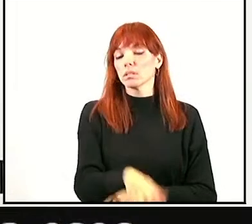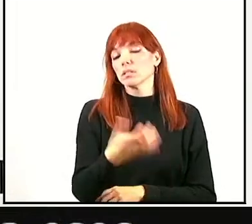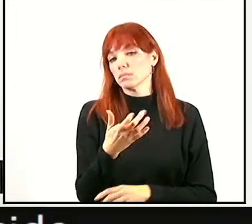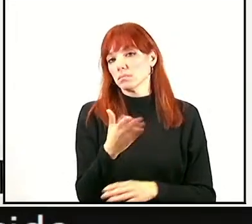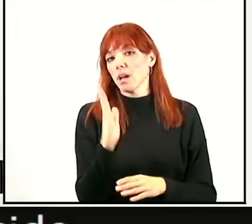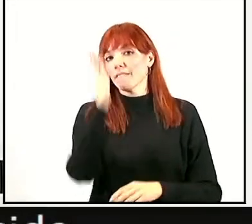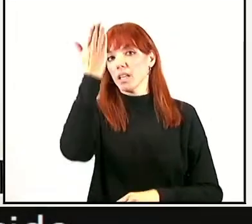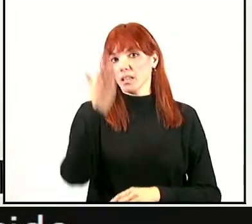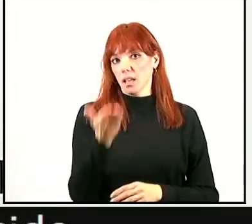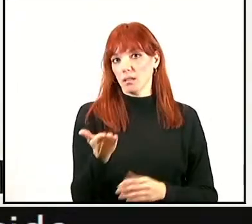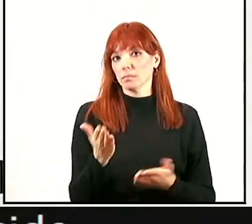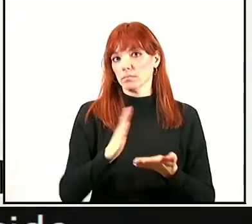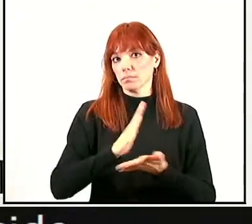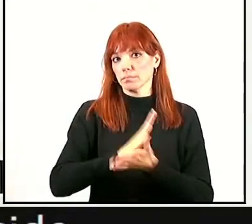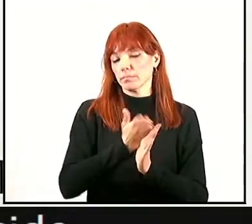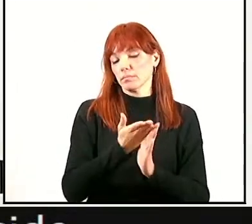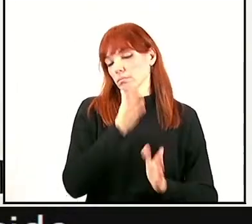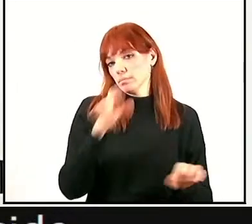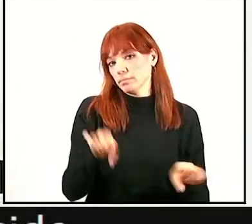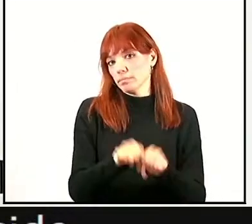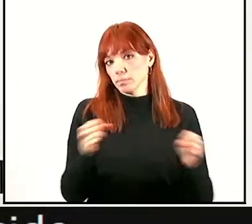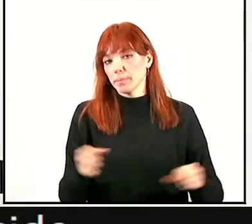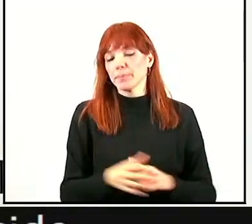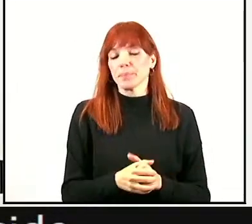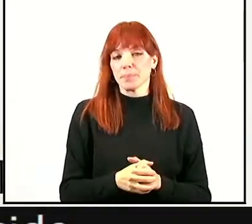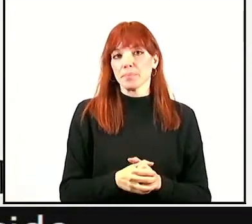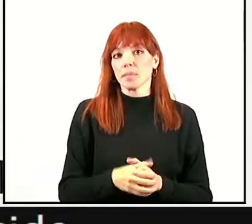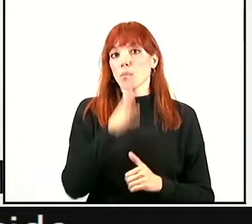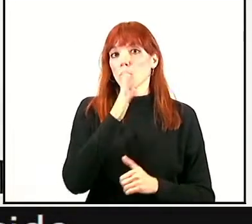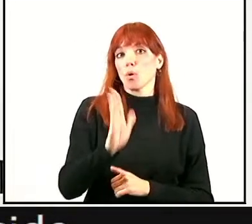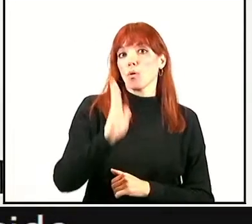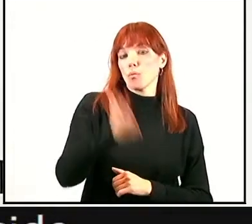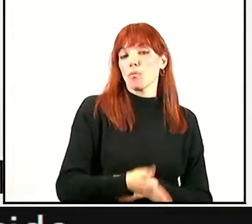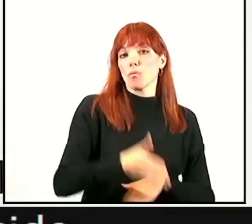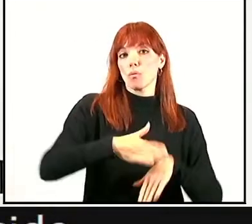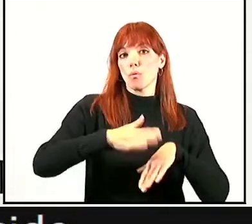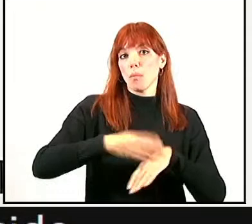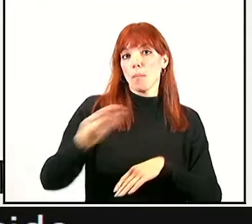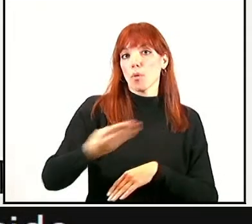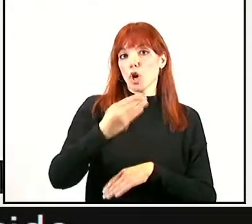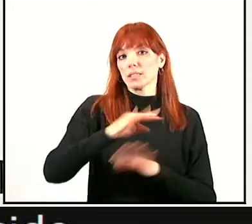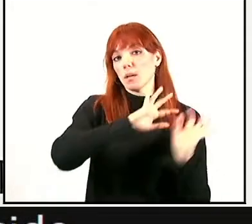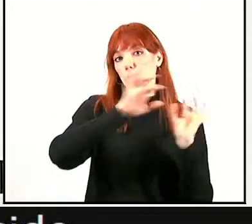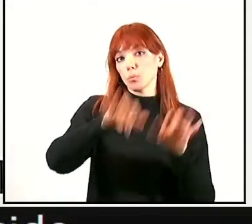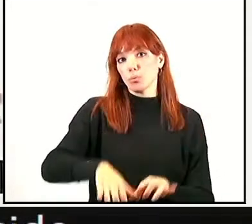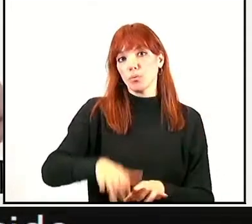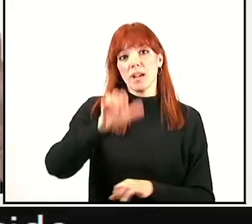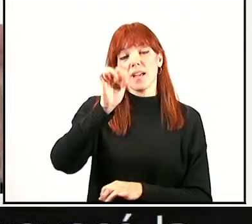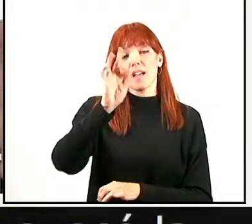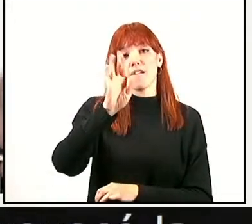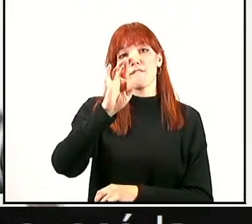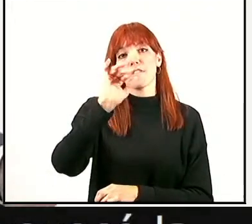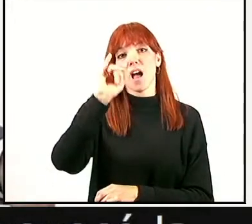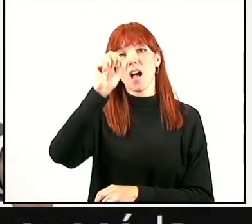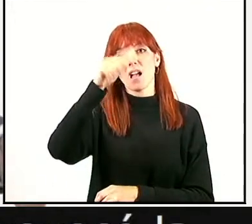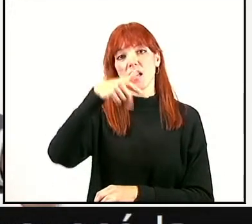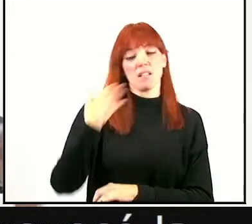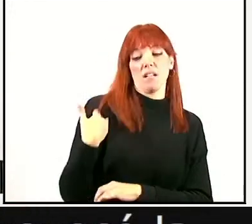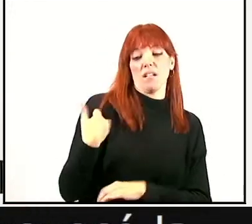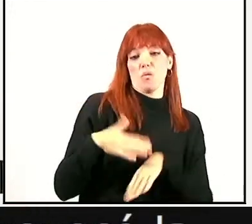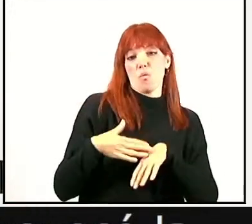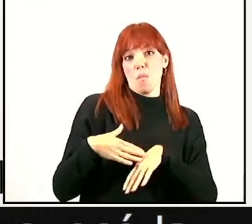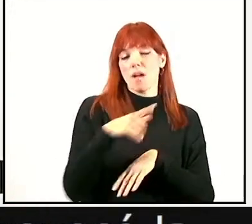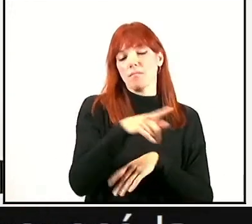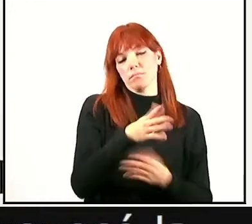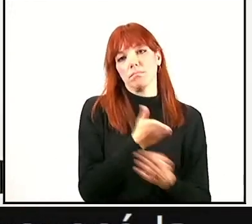por el Efraín, por los daños que provocó la borrasca que pasó por Extremadura. Por tanto, en primer lugar